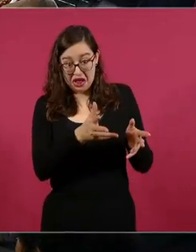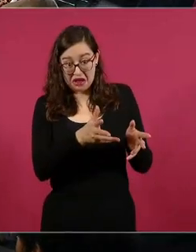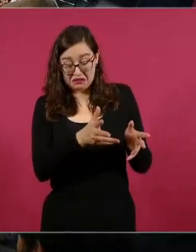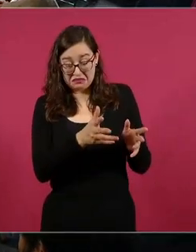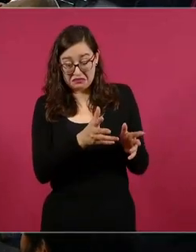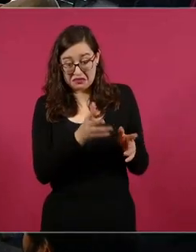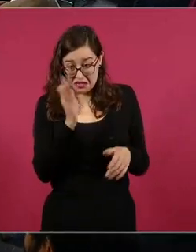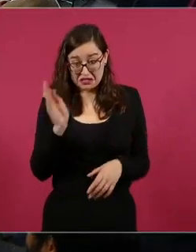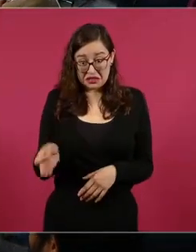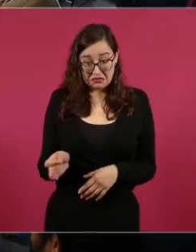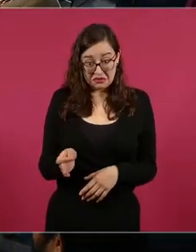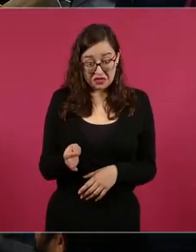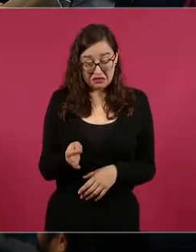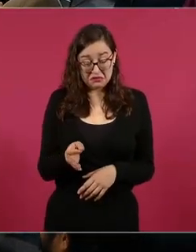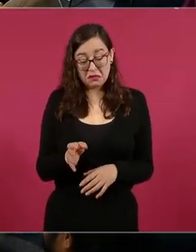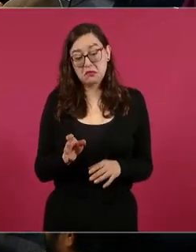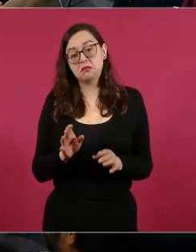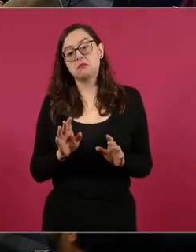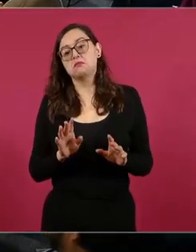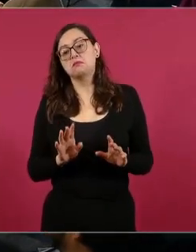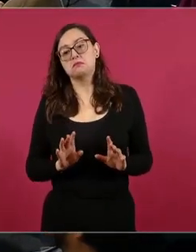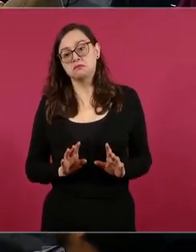pues